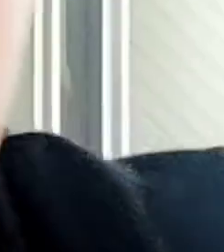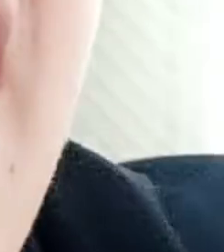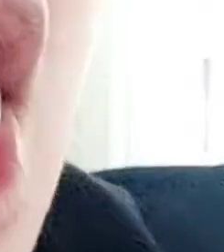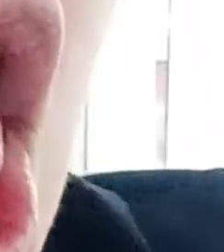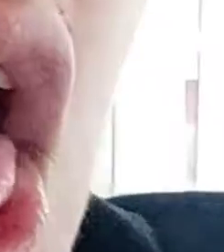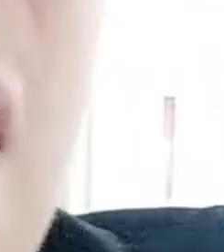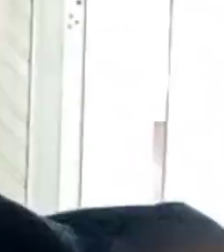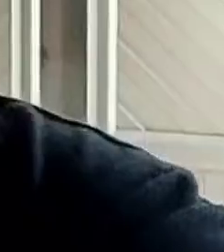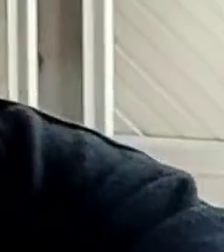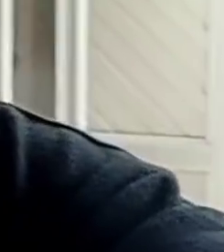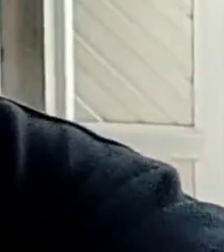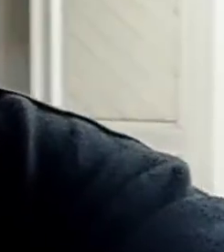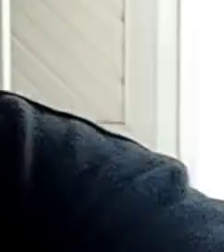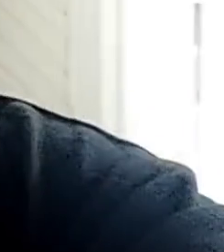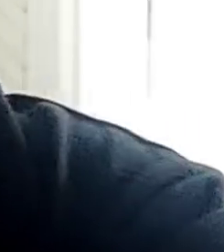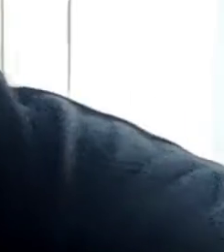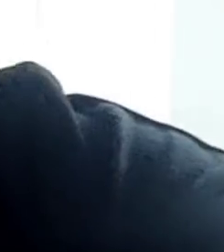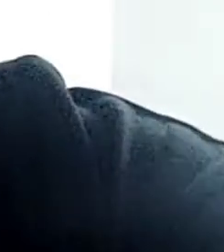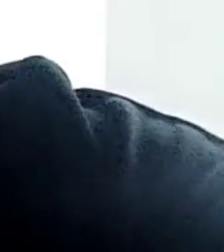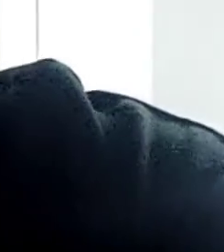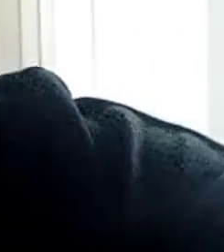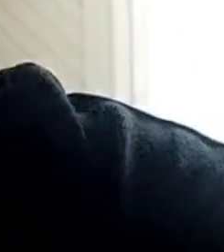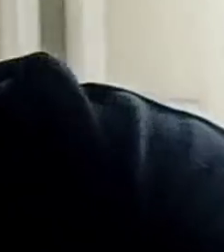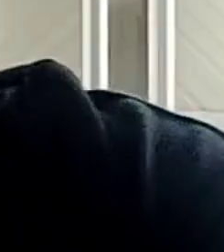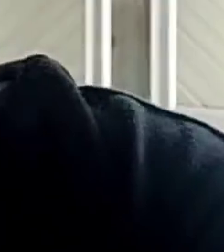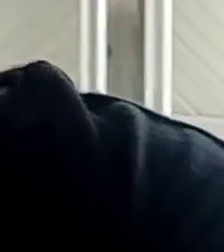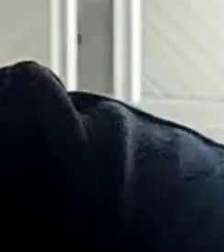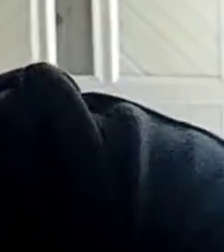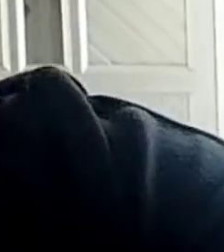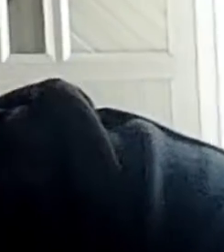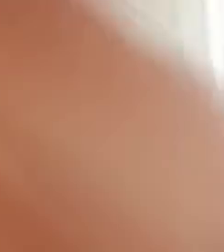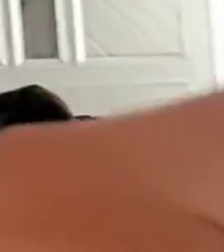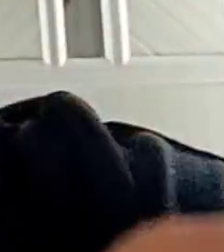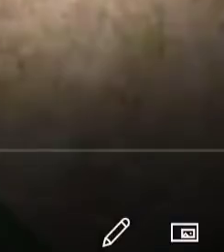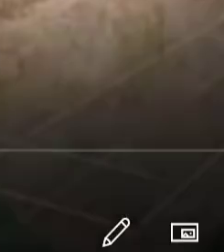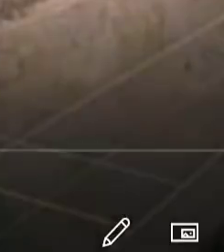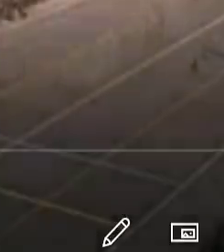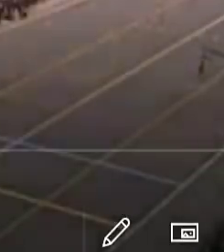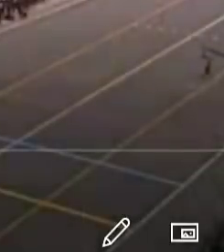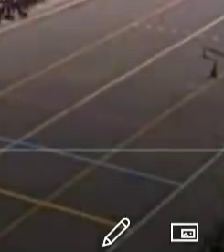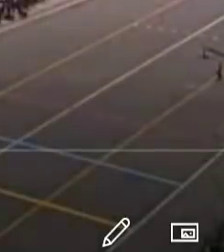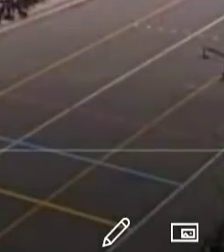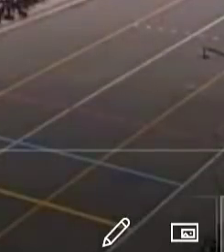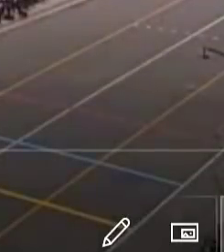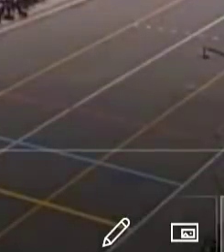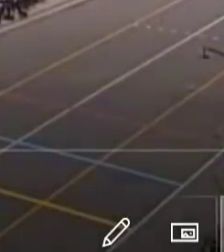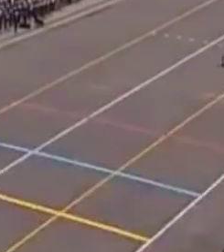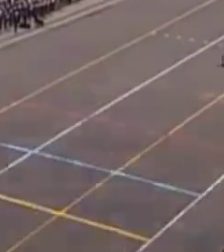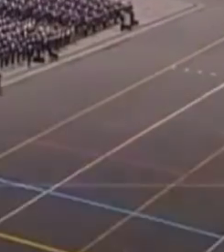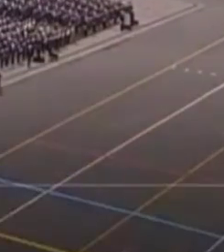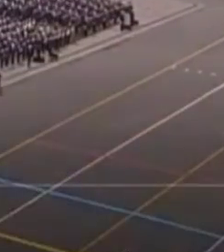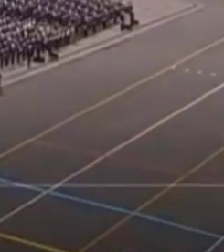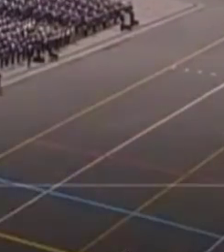¡Qué peda! Parcero, si estás viendo este video y te está gustando, suscríbete.